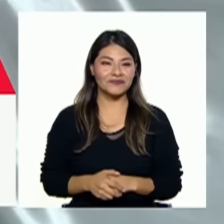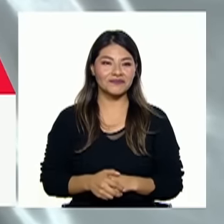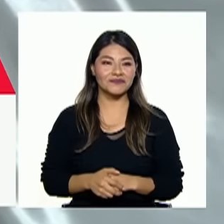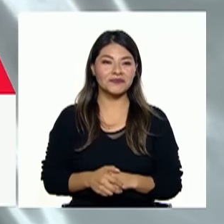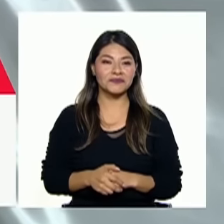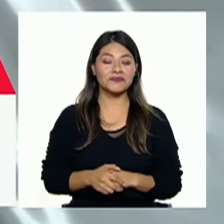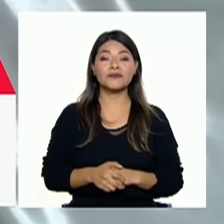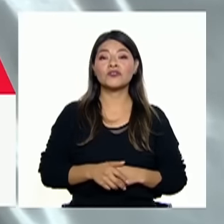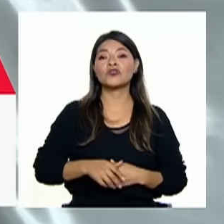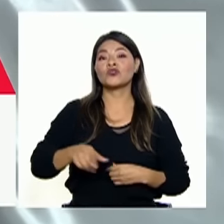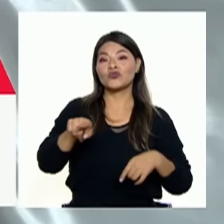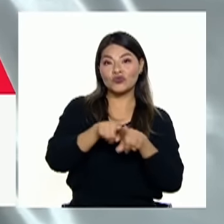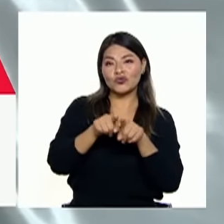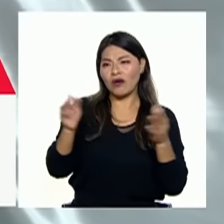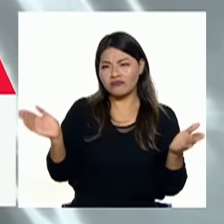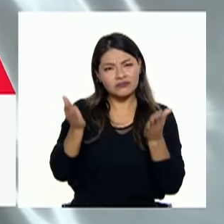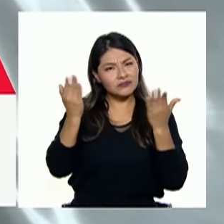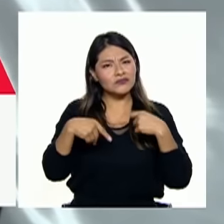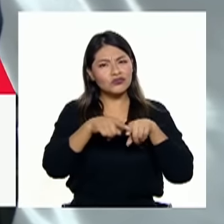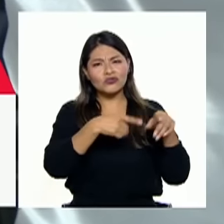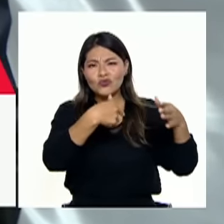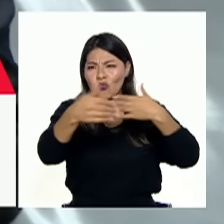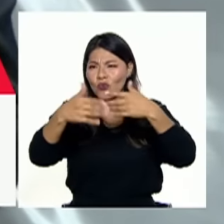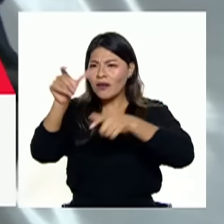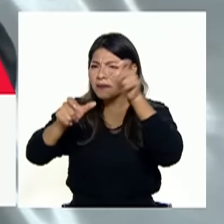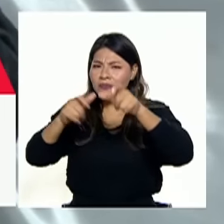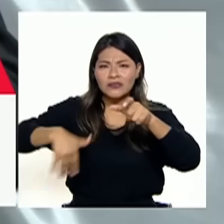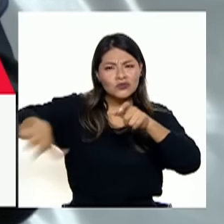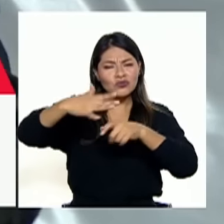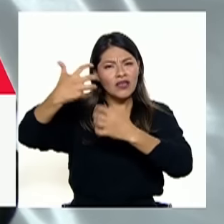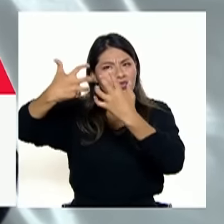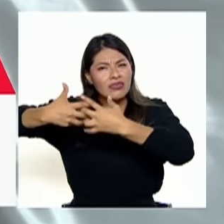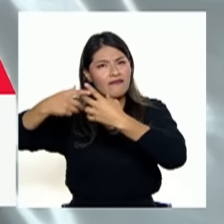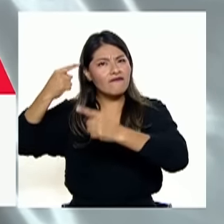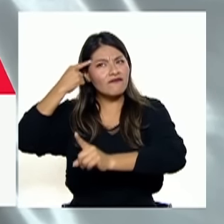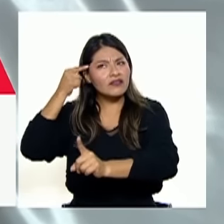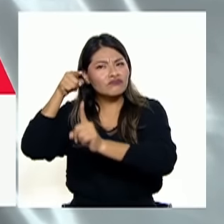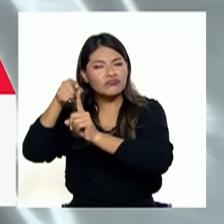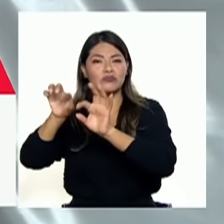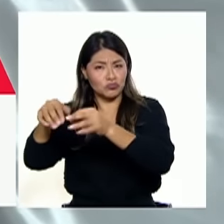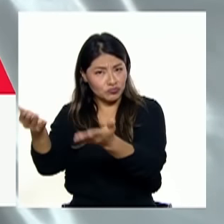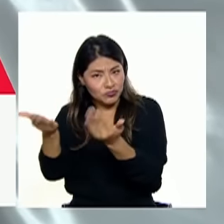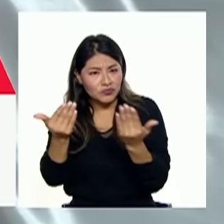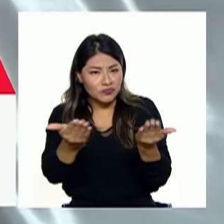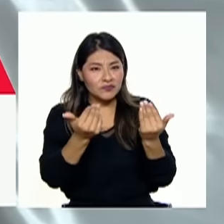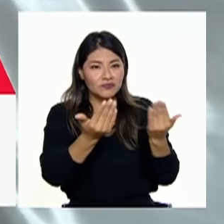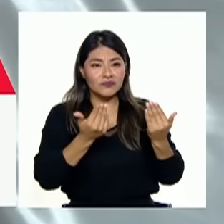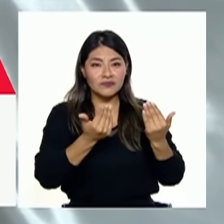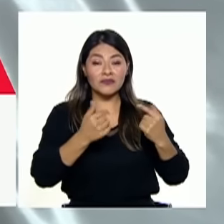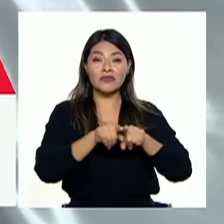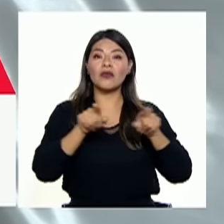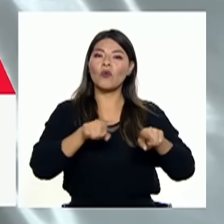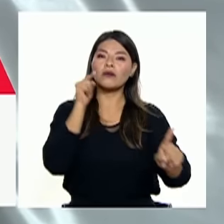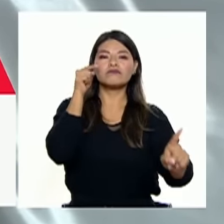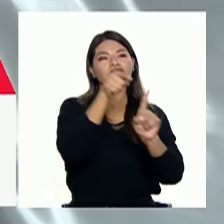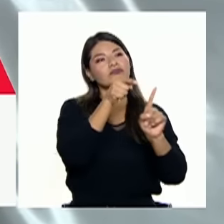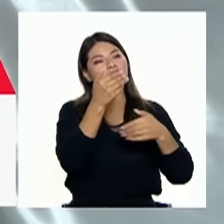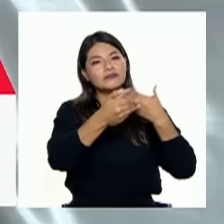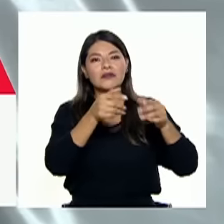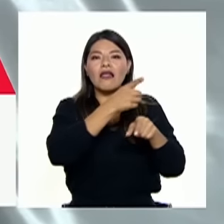Yo invito a todos los industriales a seguir con esa idea, porque lo que necesitamos llevar a las